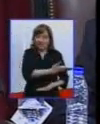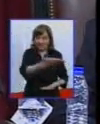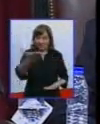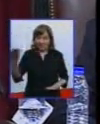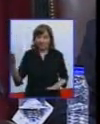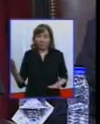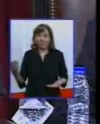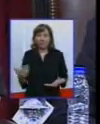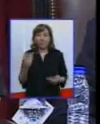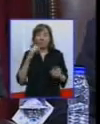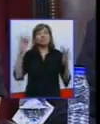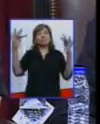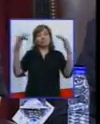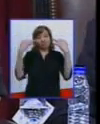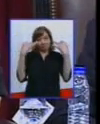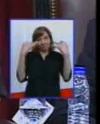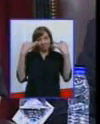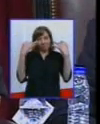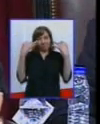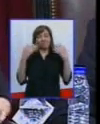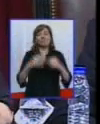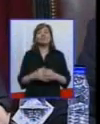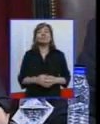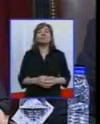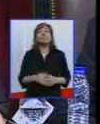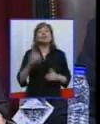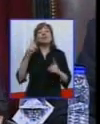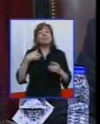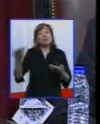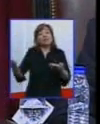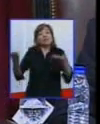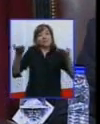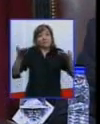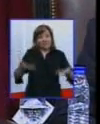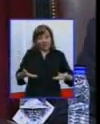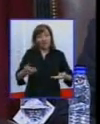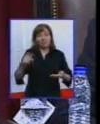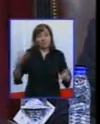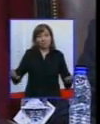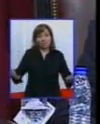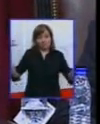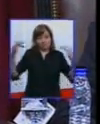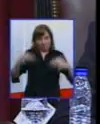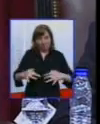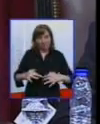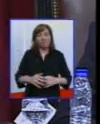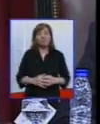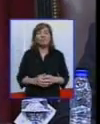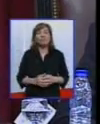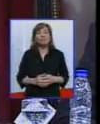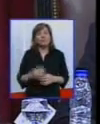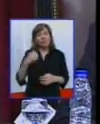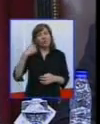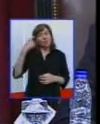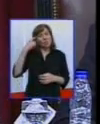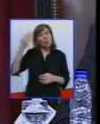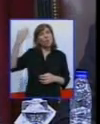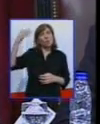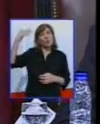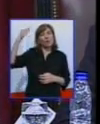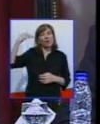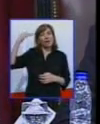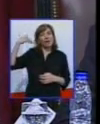agradecerles la atención prestada y convocarlos una vez más, porque me acuerdo que el